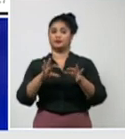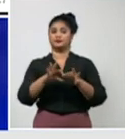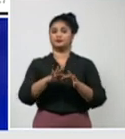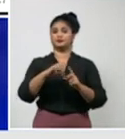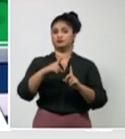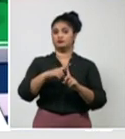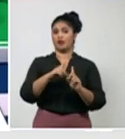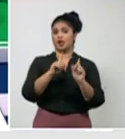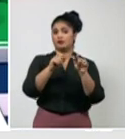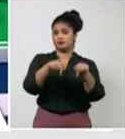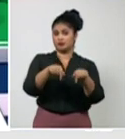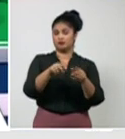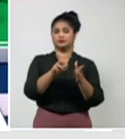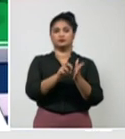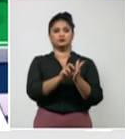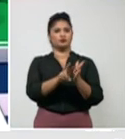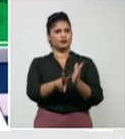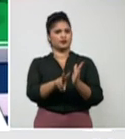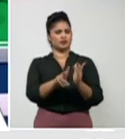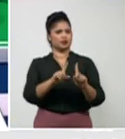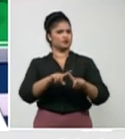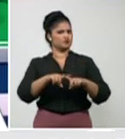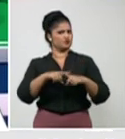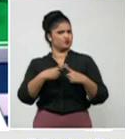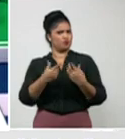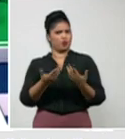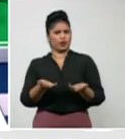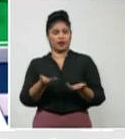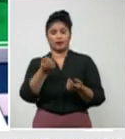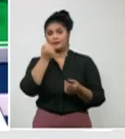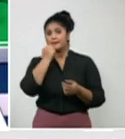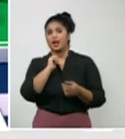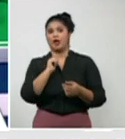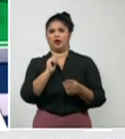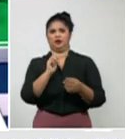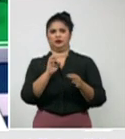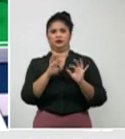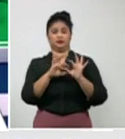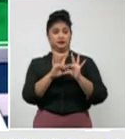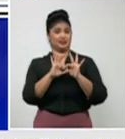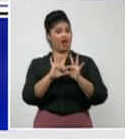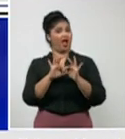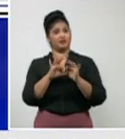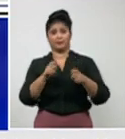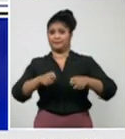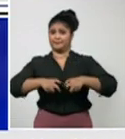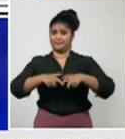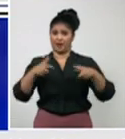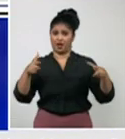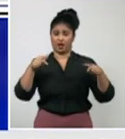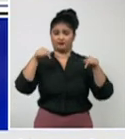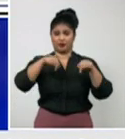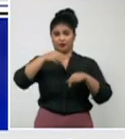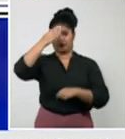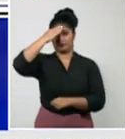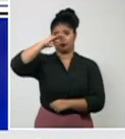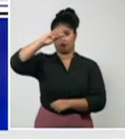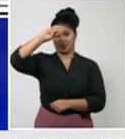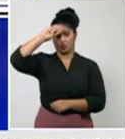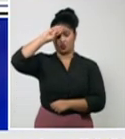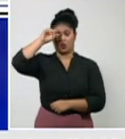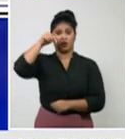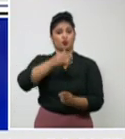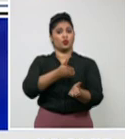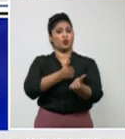la provincia con una tasa mayor en el país, se ha venido manteniendo